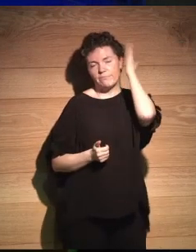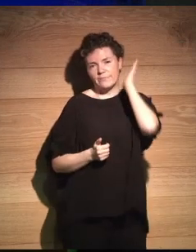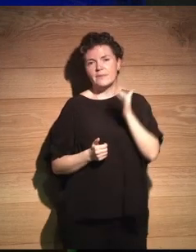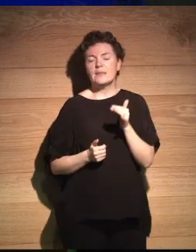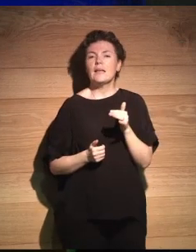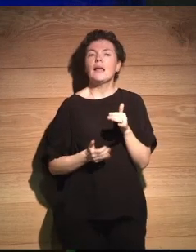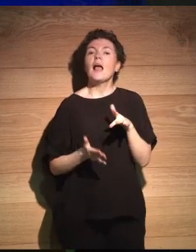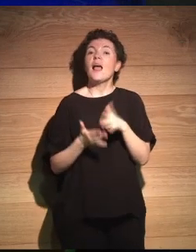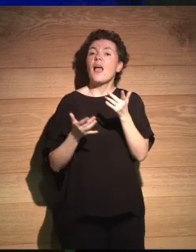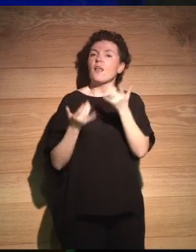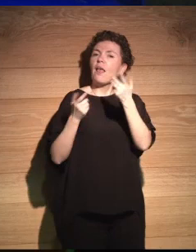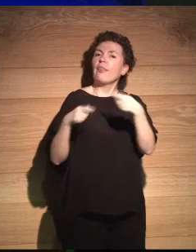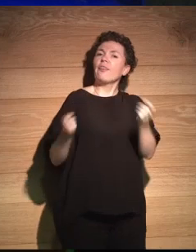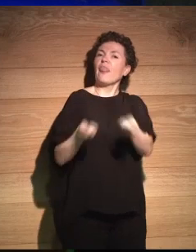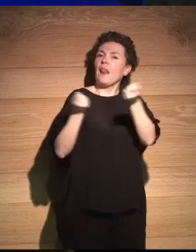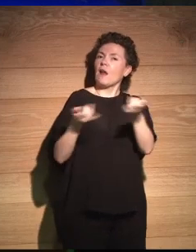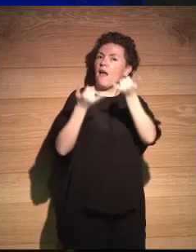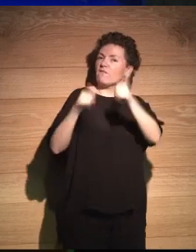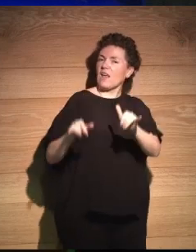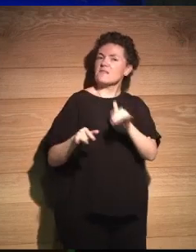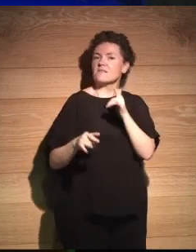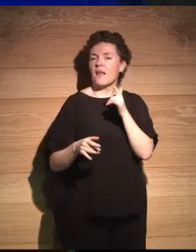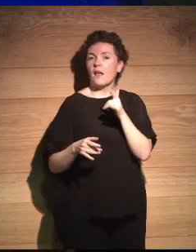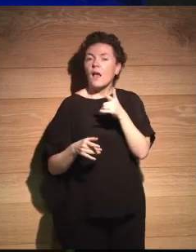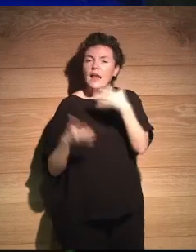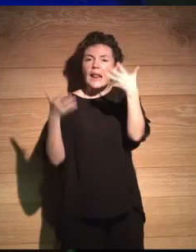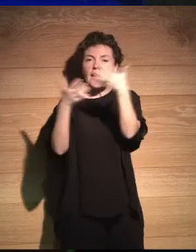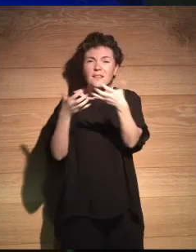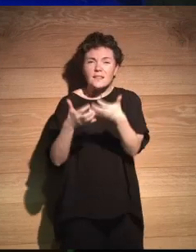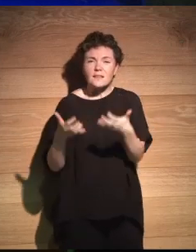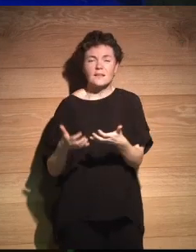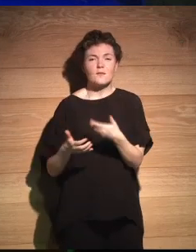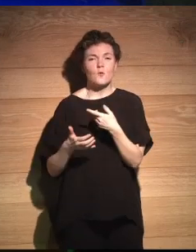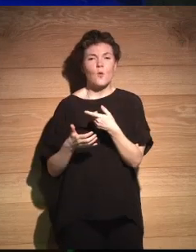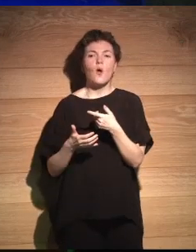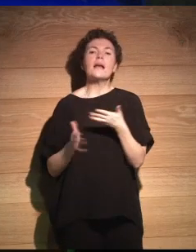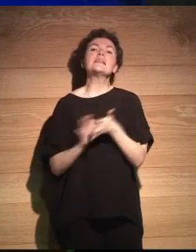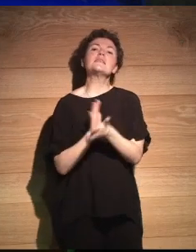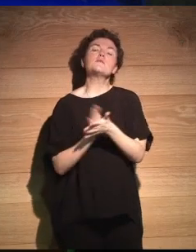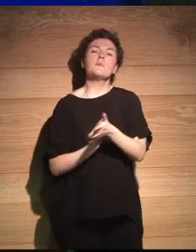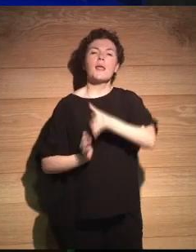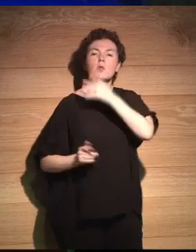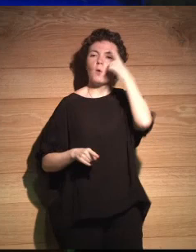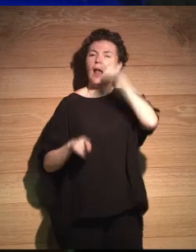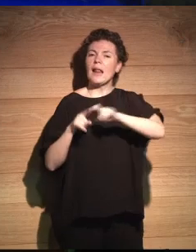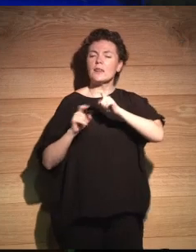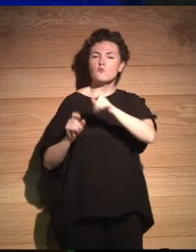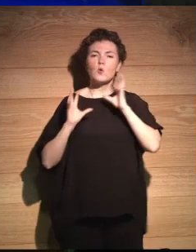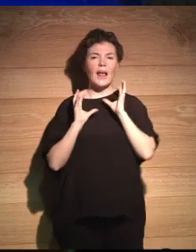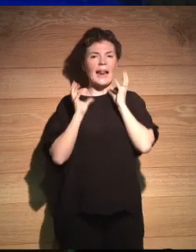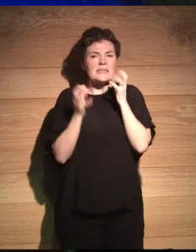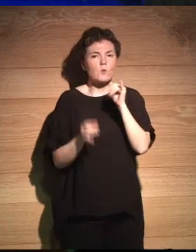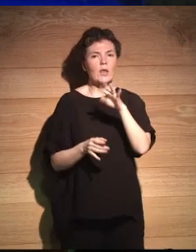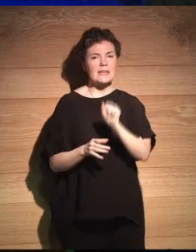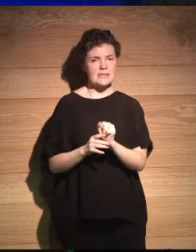Celebró ese hecho y aquí en el artículo lo justifican por el carácter agresivo de